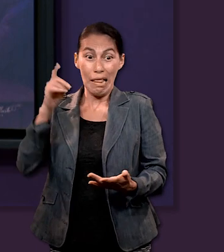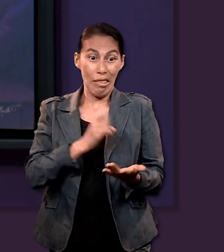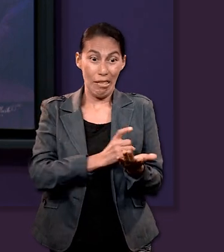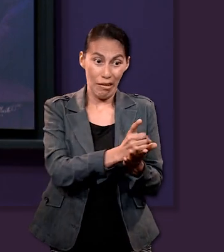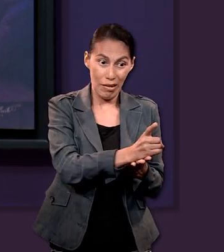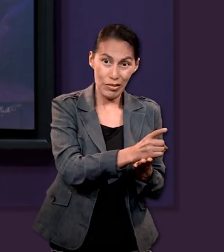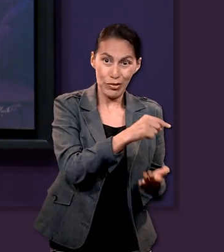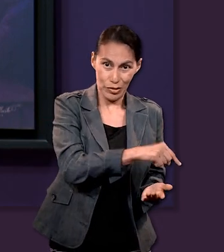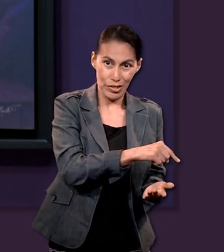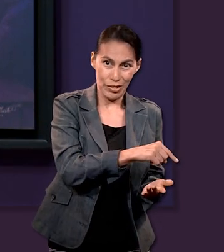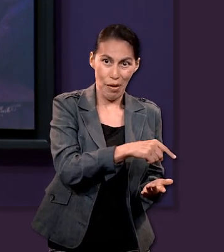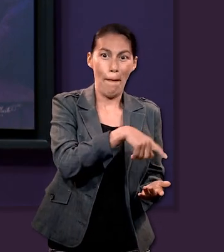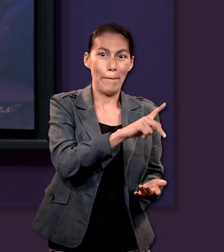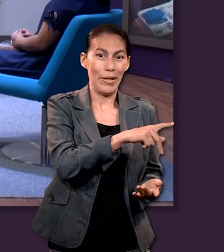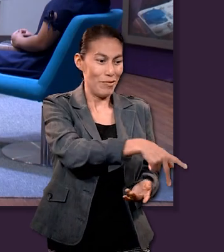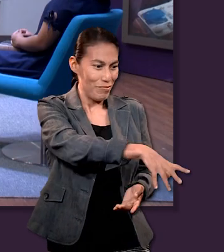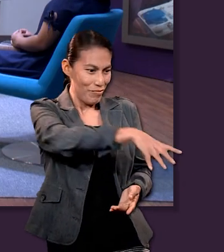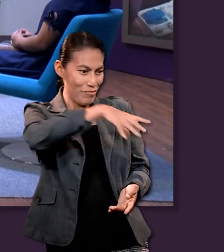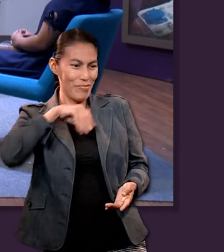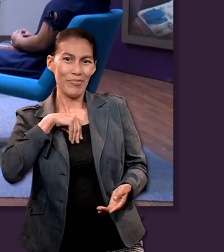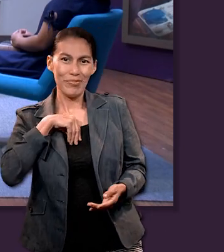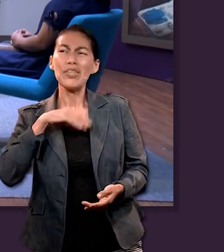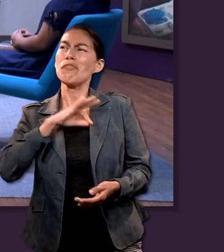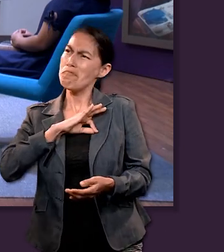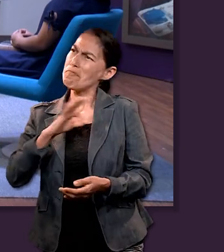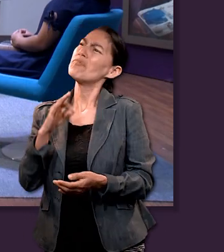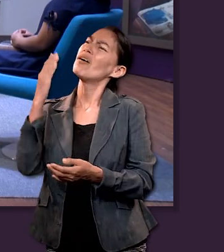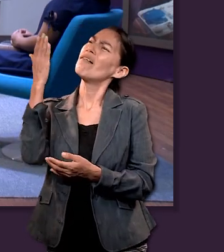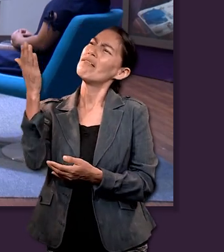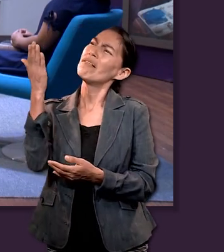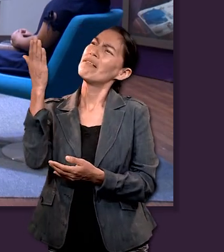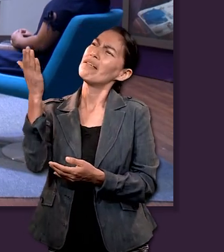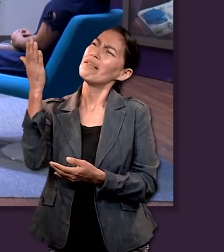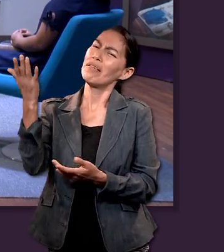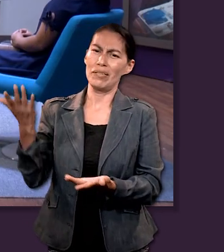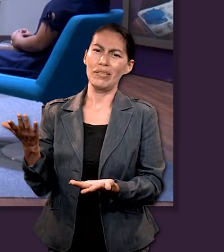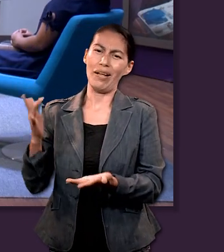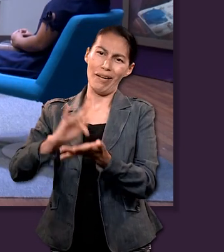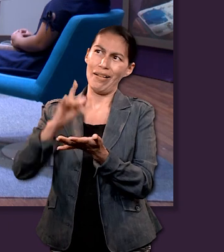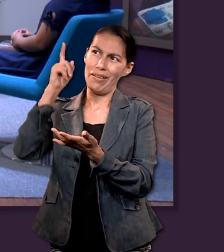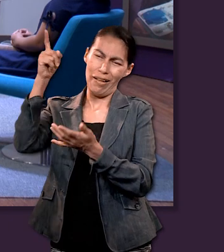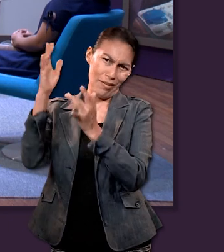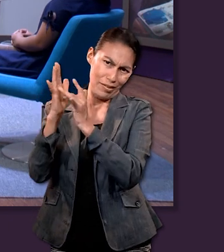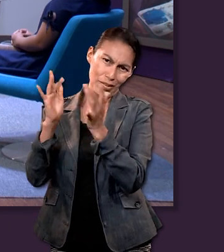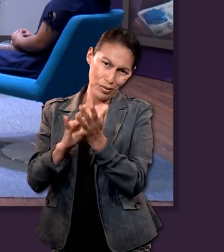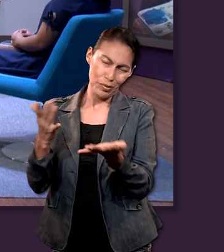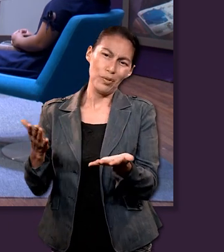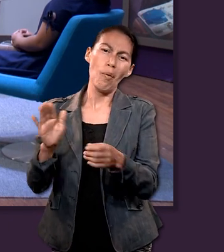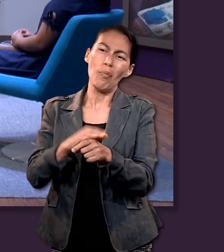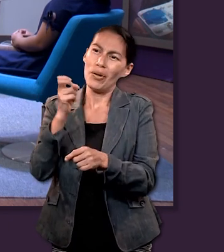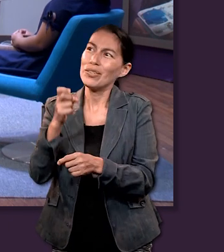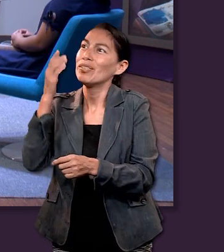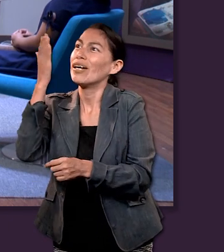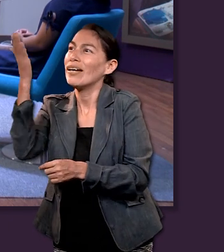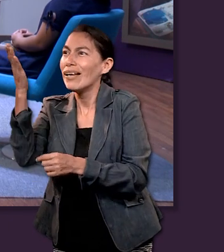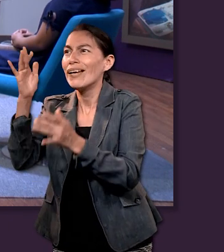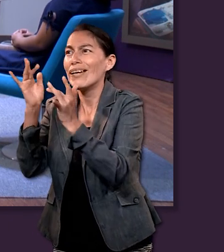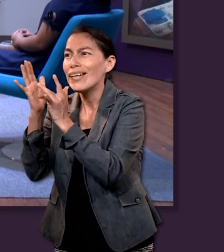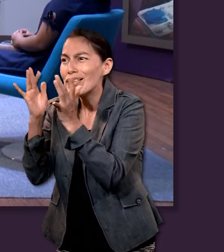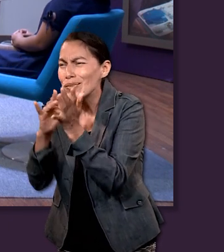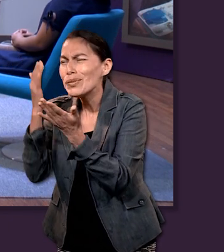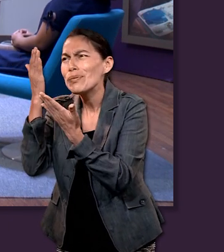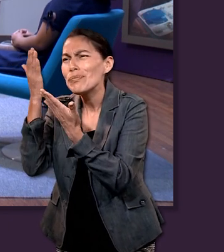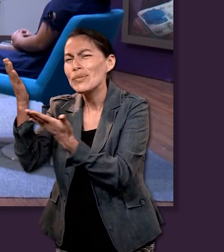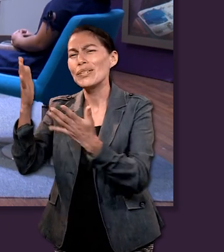Dios puede hacer que pues la maquinaria se le esté alopere y siempre y cuando nuestros planes